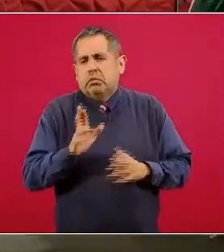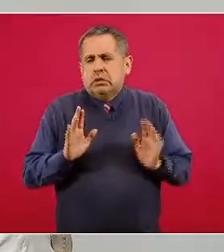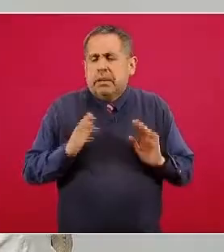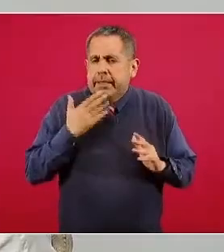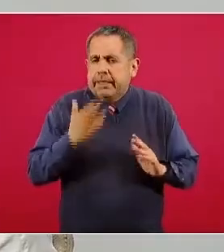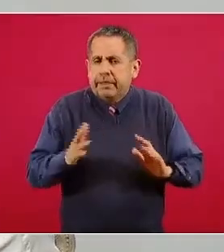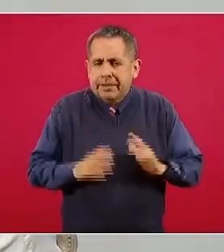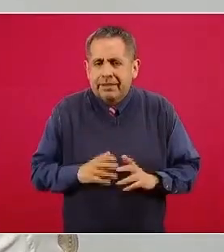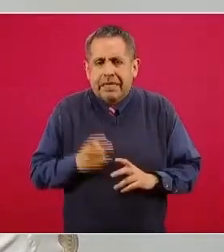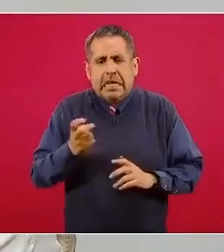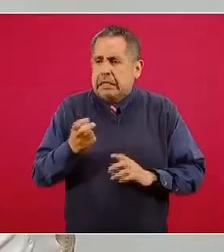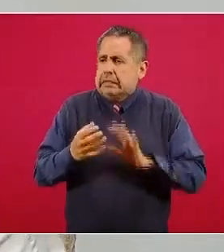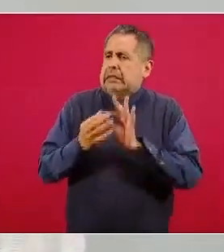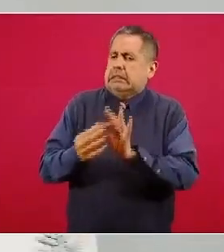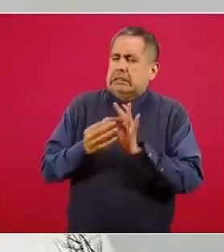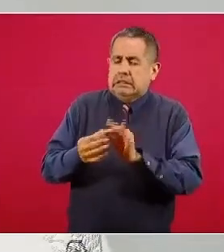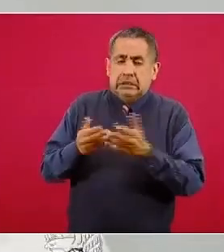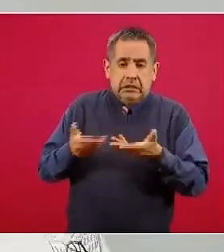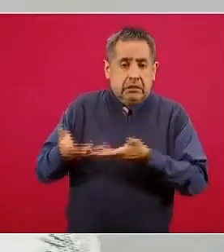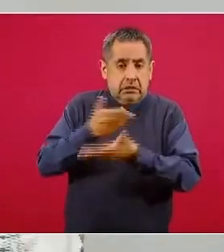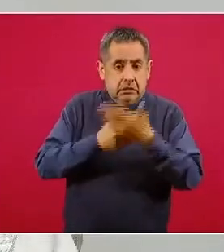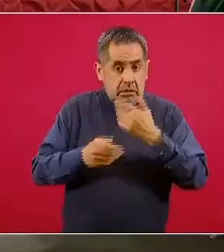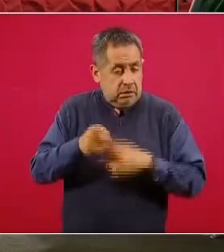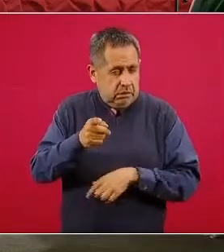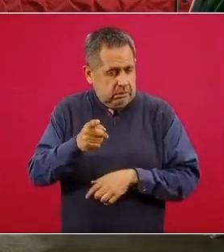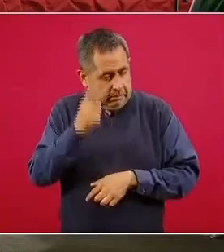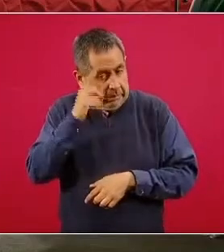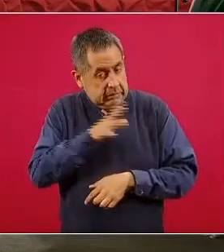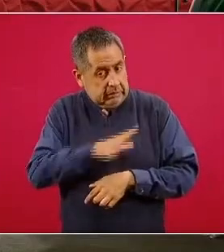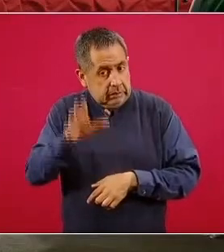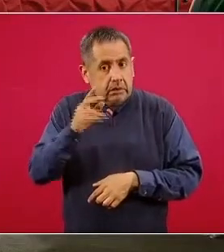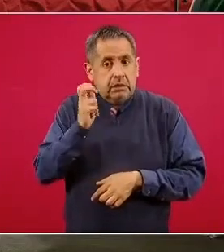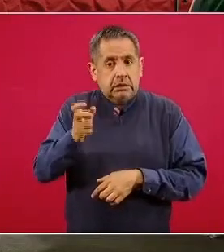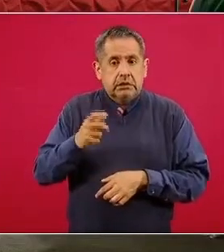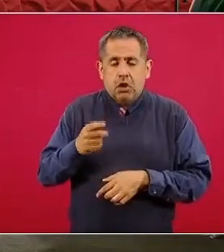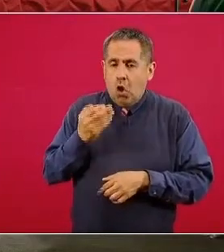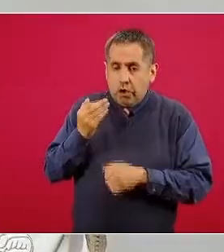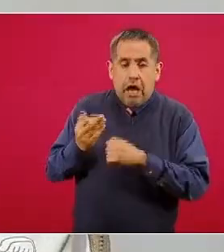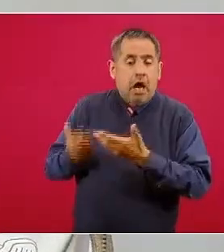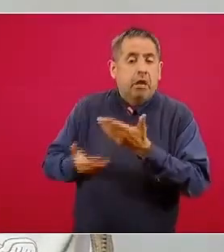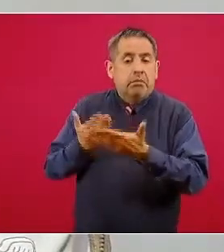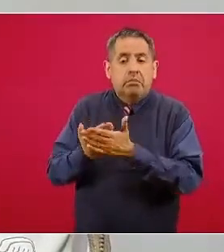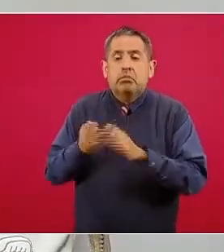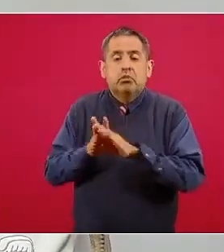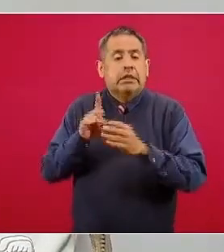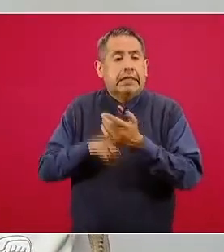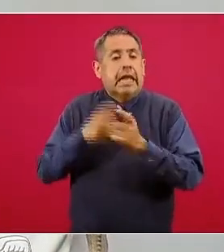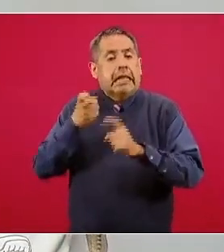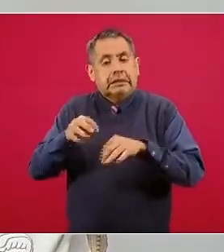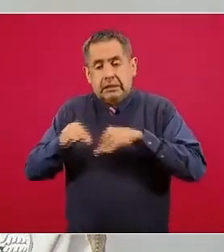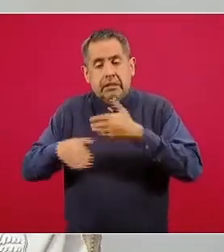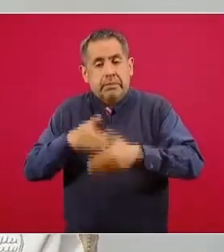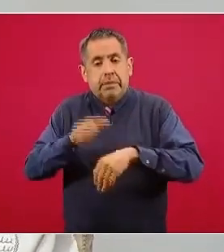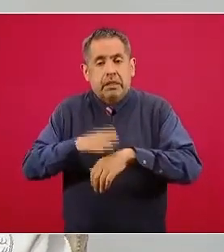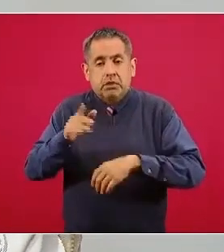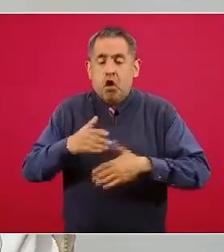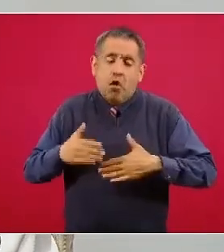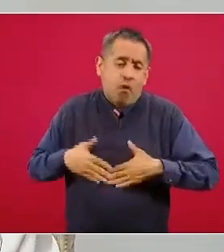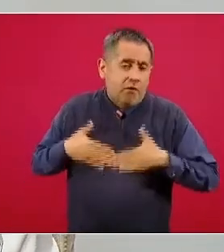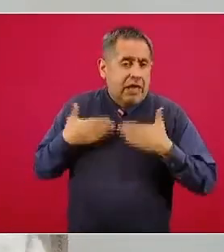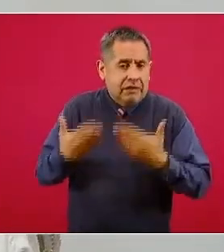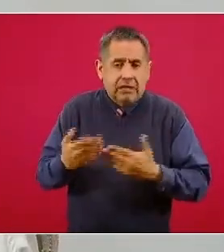y generar algo que, aunque parezca increíble, creo que es lo que estamos propiciando y es donde queremos trabajar más.